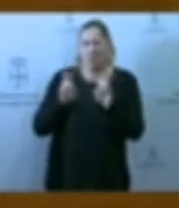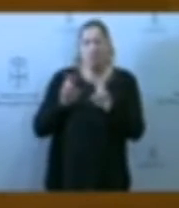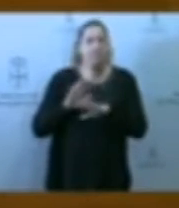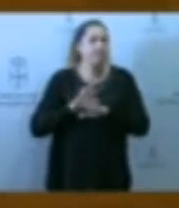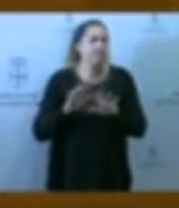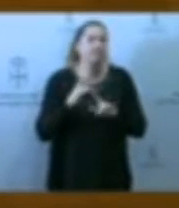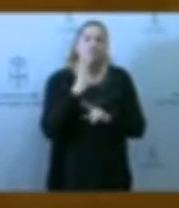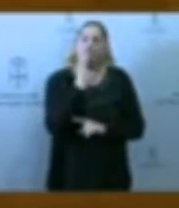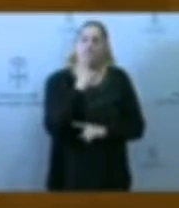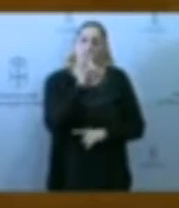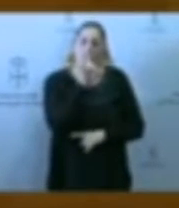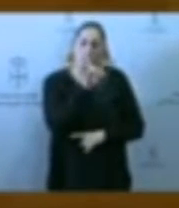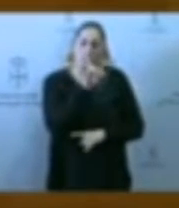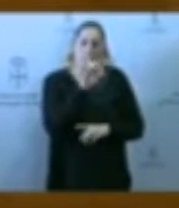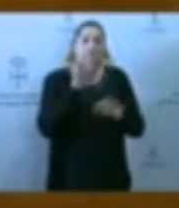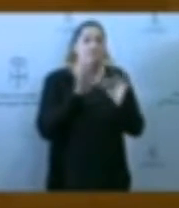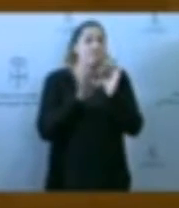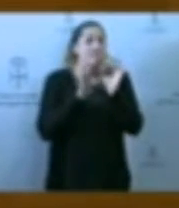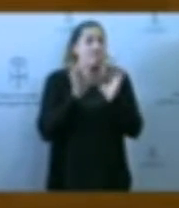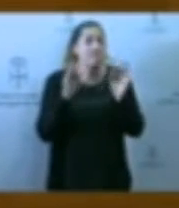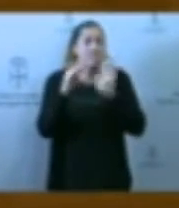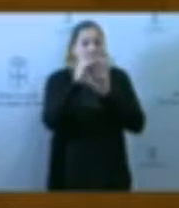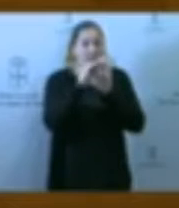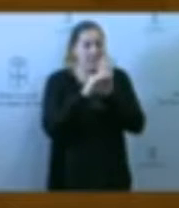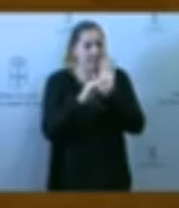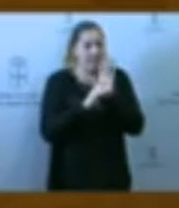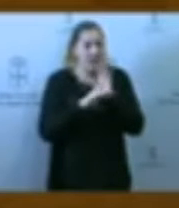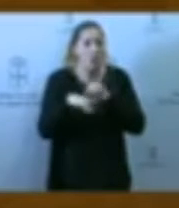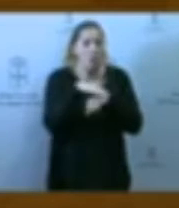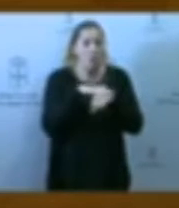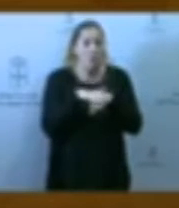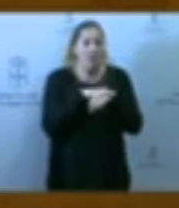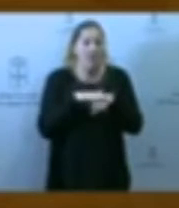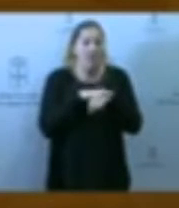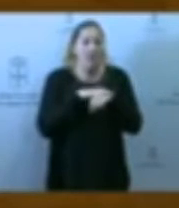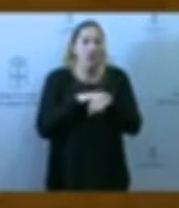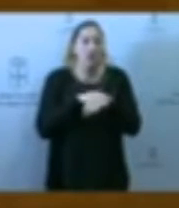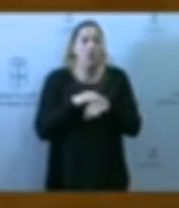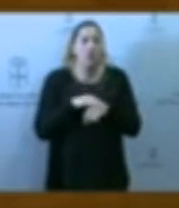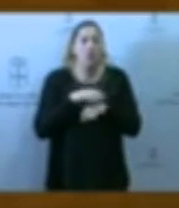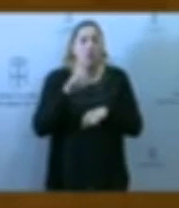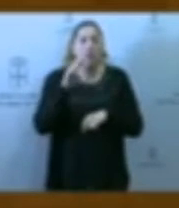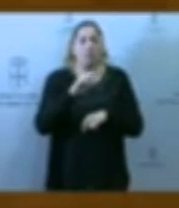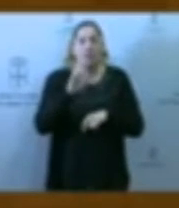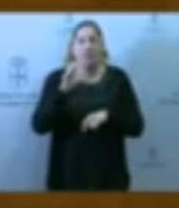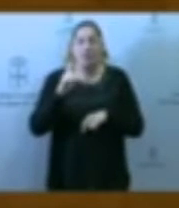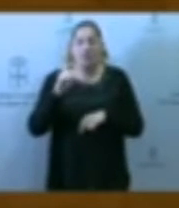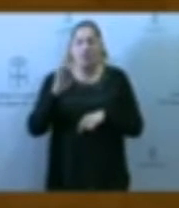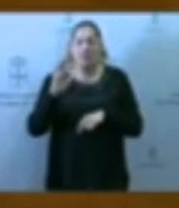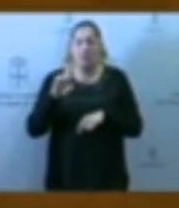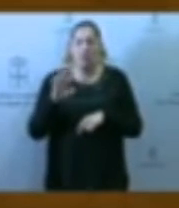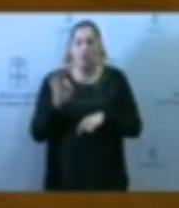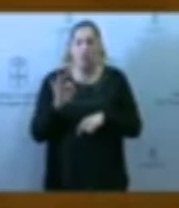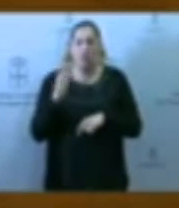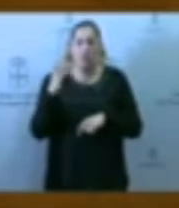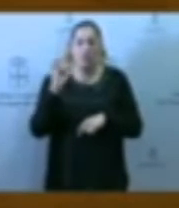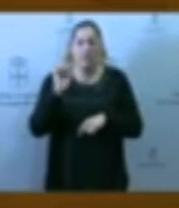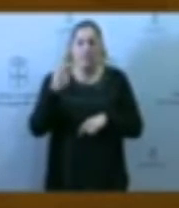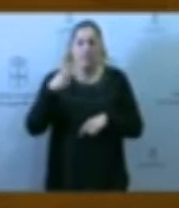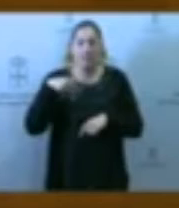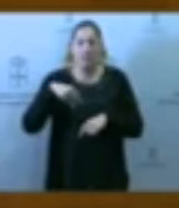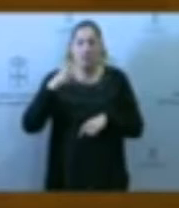vez más, frente a medidas adoptadas por el Gobierno de Pedro Sánchez, que suponen un perjuicio claro para Asturias, el Gobierno,